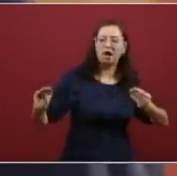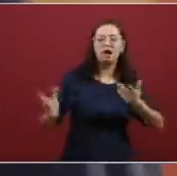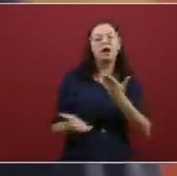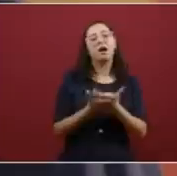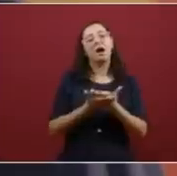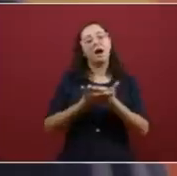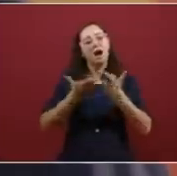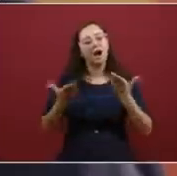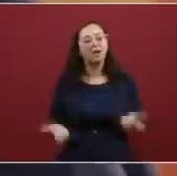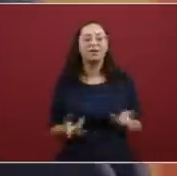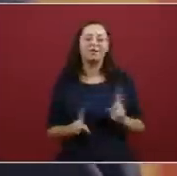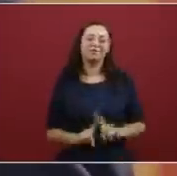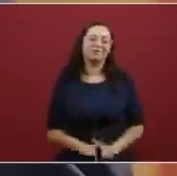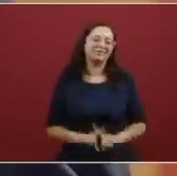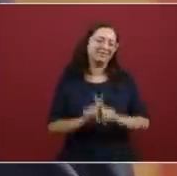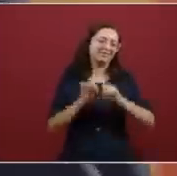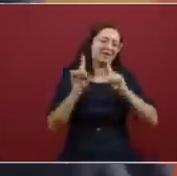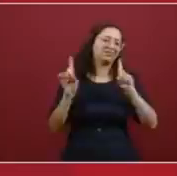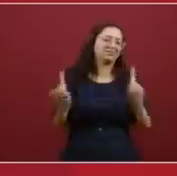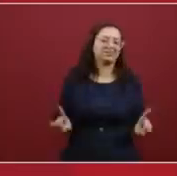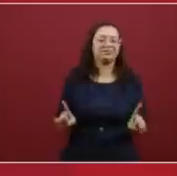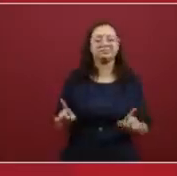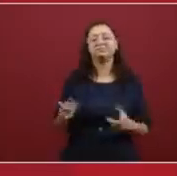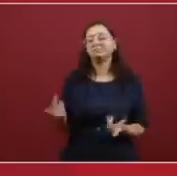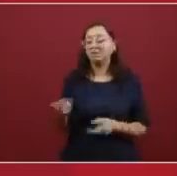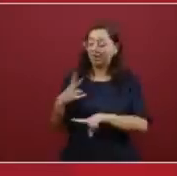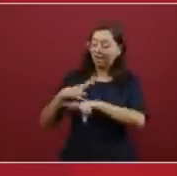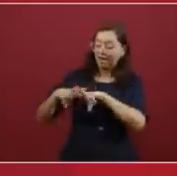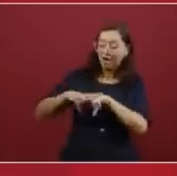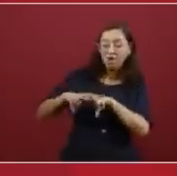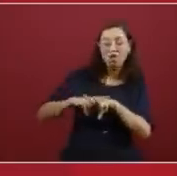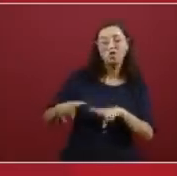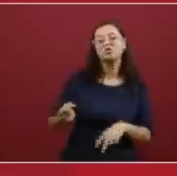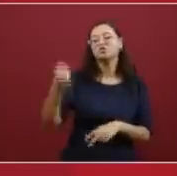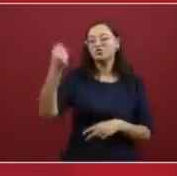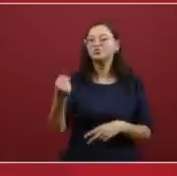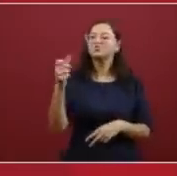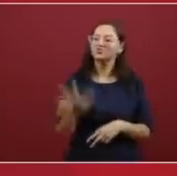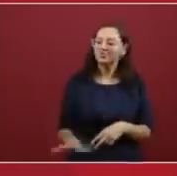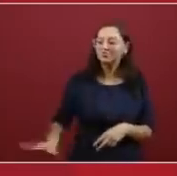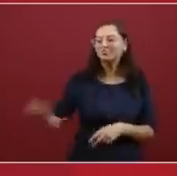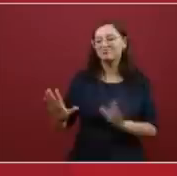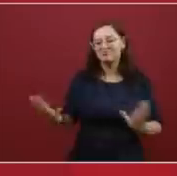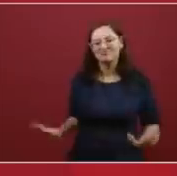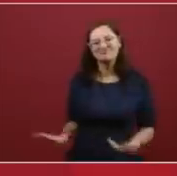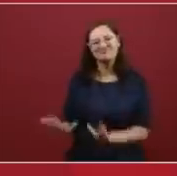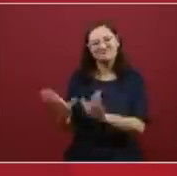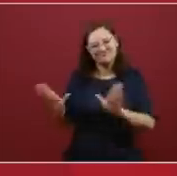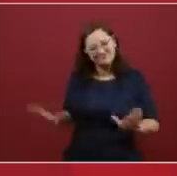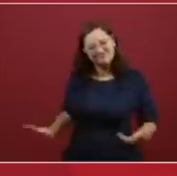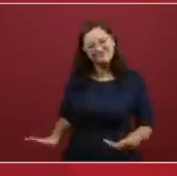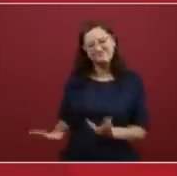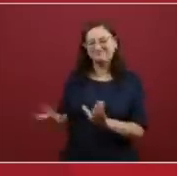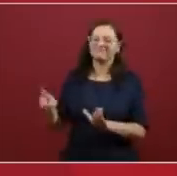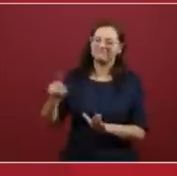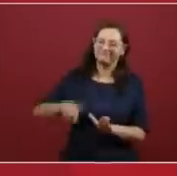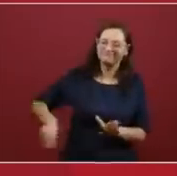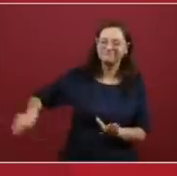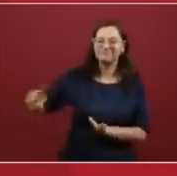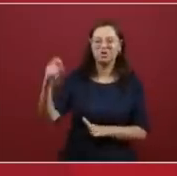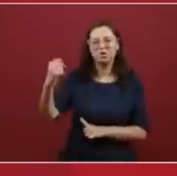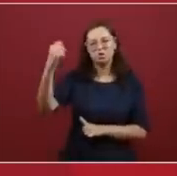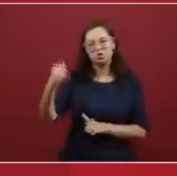El ferrocarril del sureste es para desarrollar una región que ha permanecido